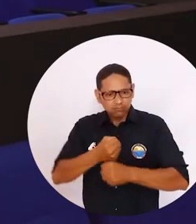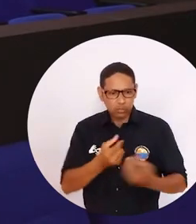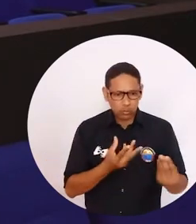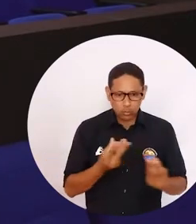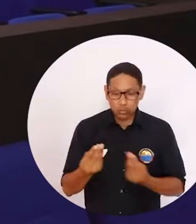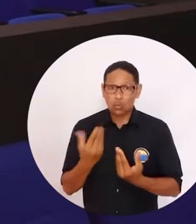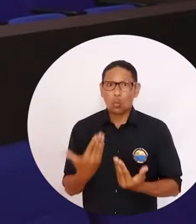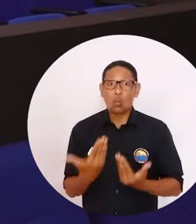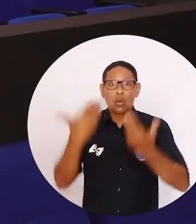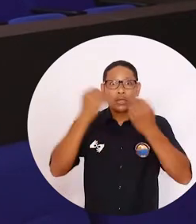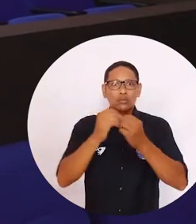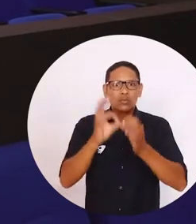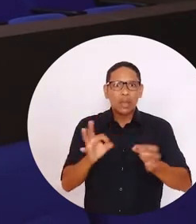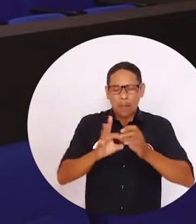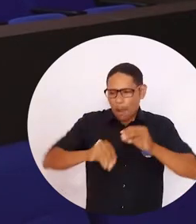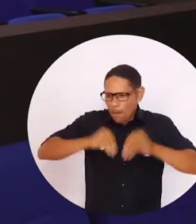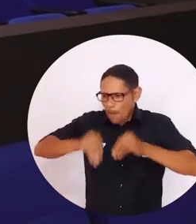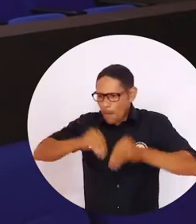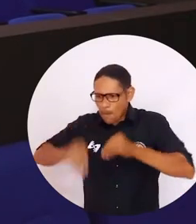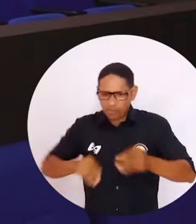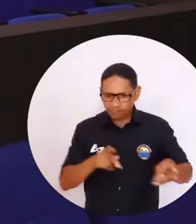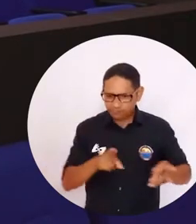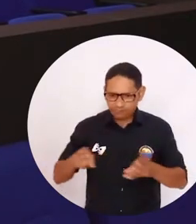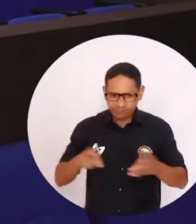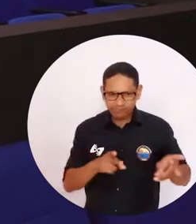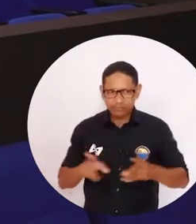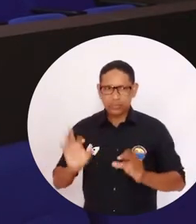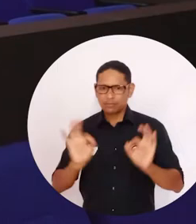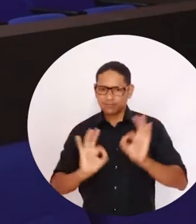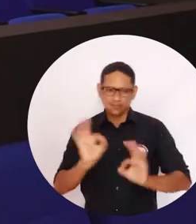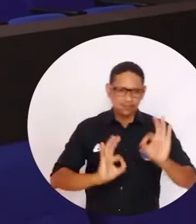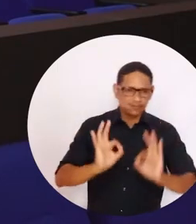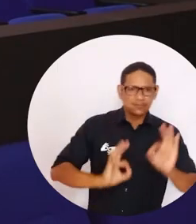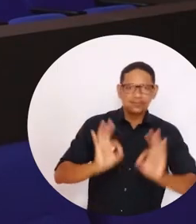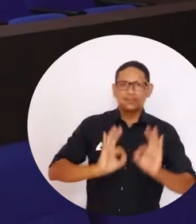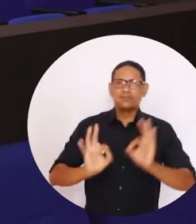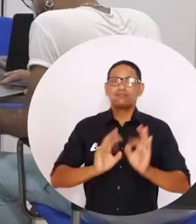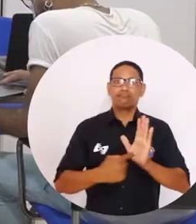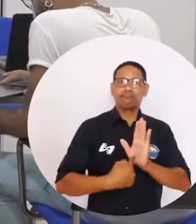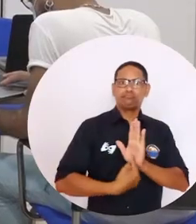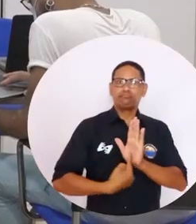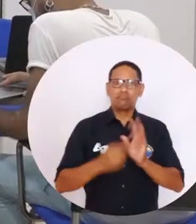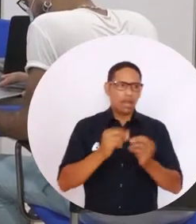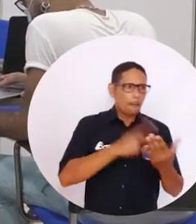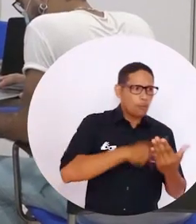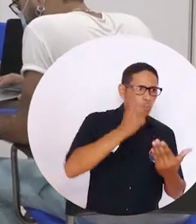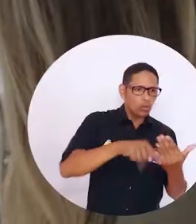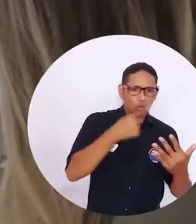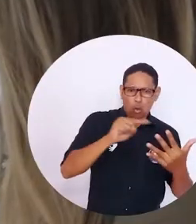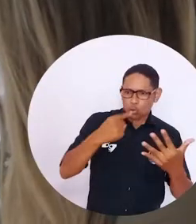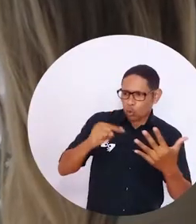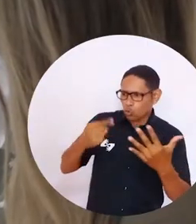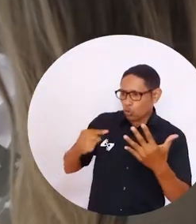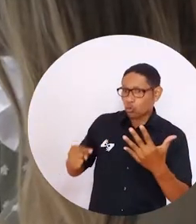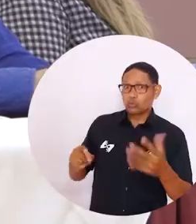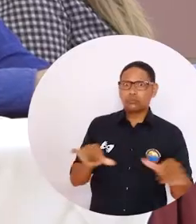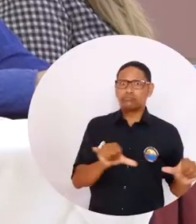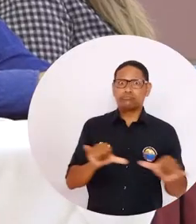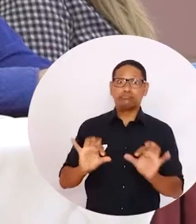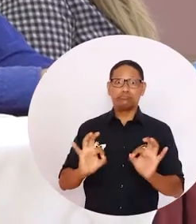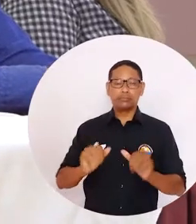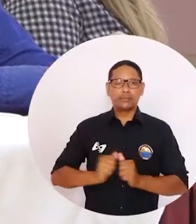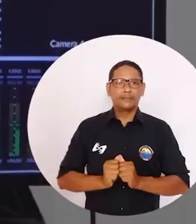que tienen los equipos, que tienen los estamentos, la capacidad de producción que hay, la capacidad de generar productos, de tener muchos proyectos además al mismo tiempo